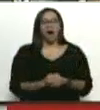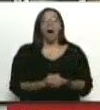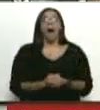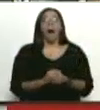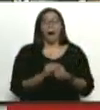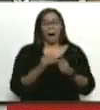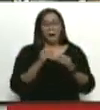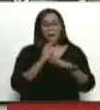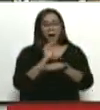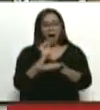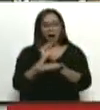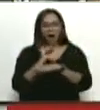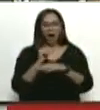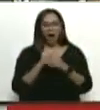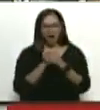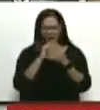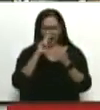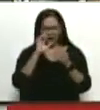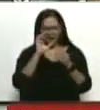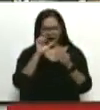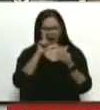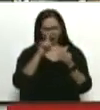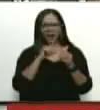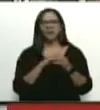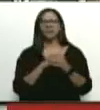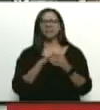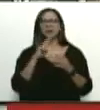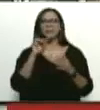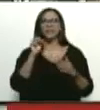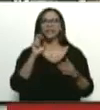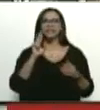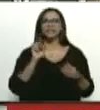Protegen a Rafael Ramírez. ¿Quién más?